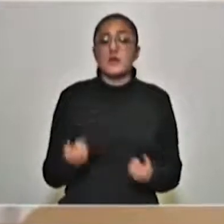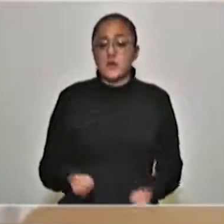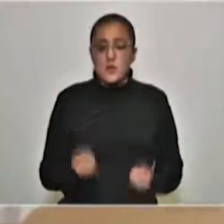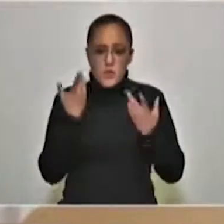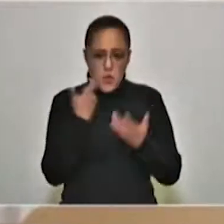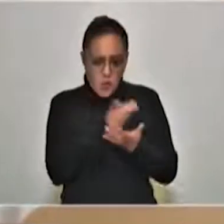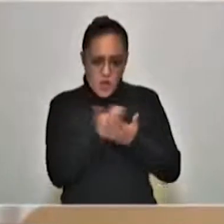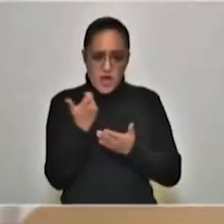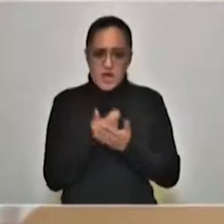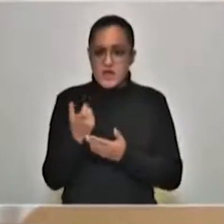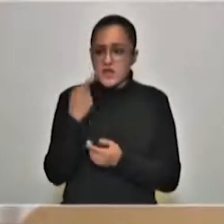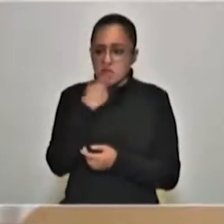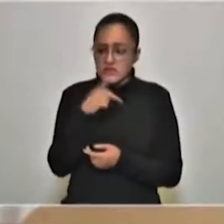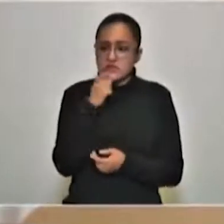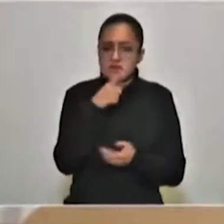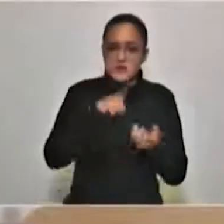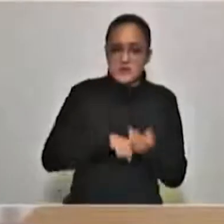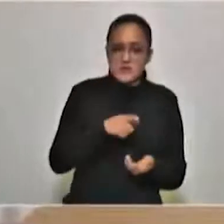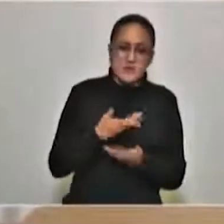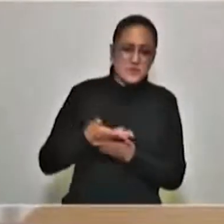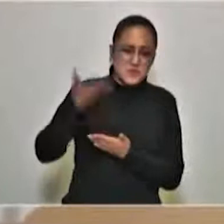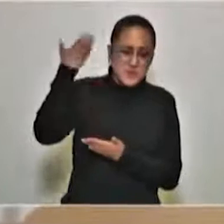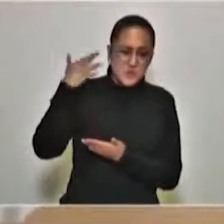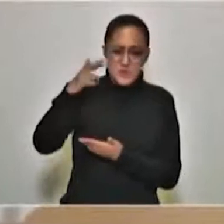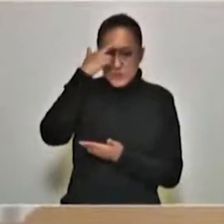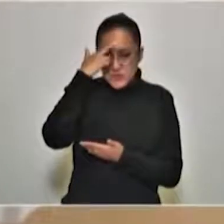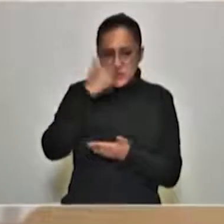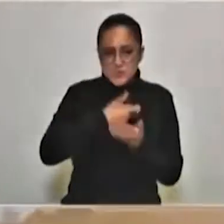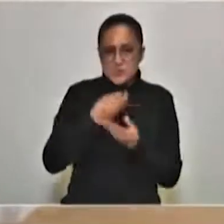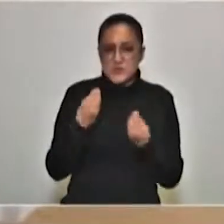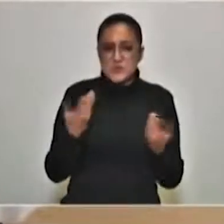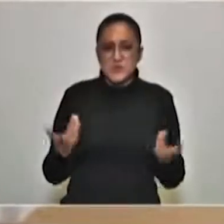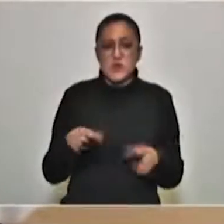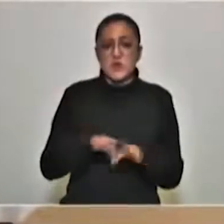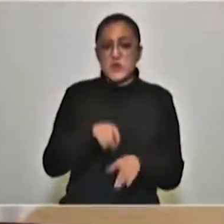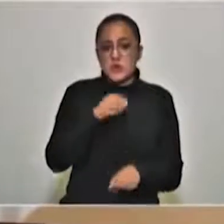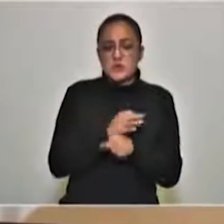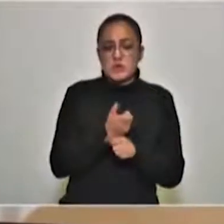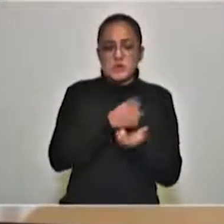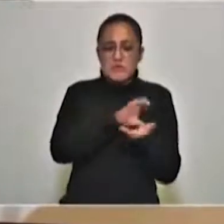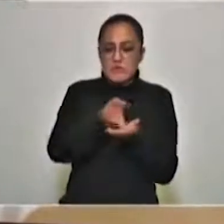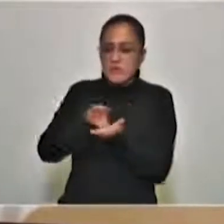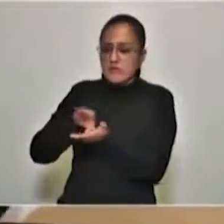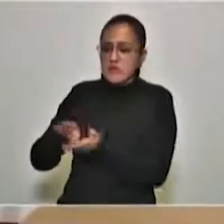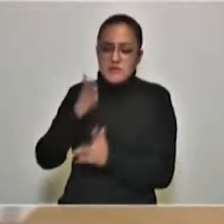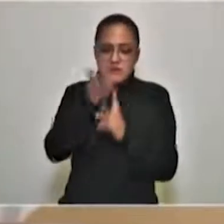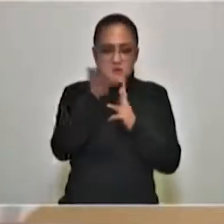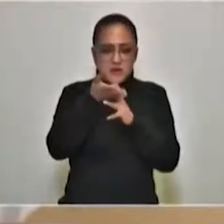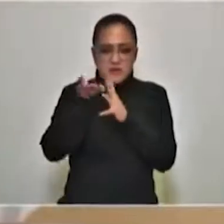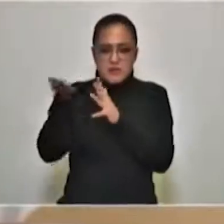retribuciones a los hombres del poder de entonces y cómo se han repartido el dinero